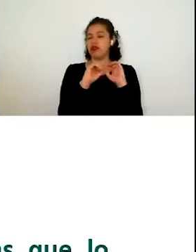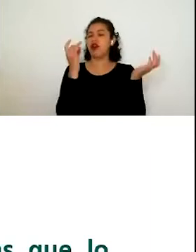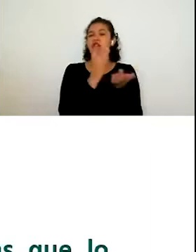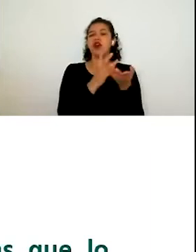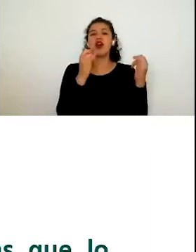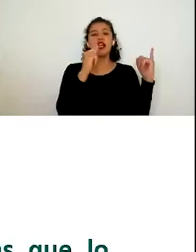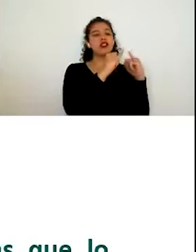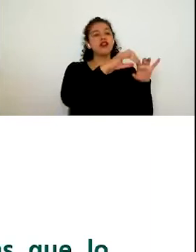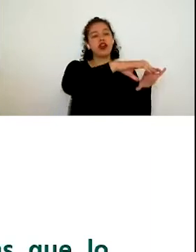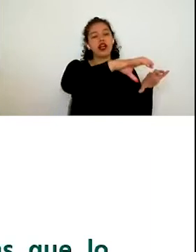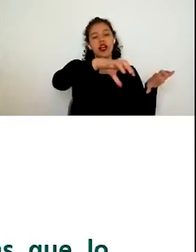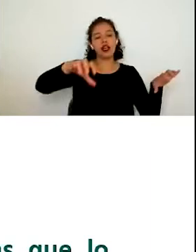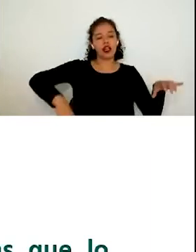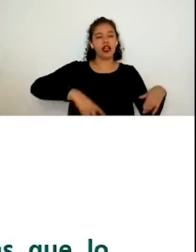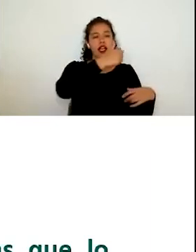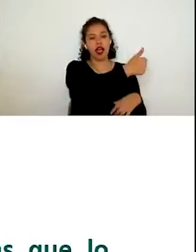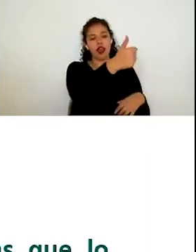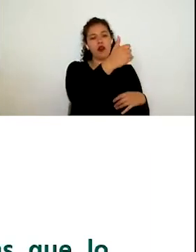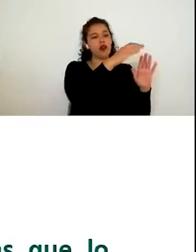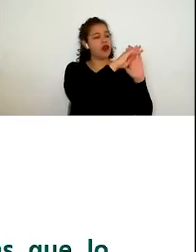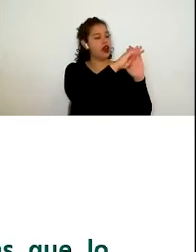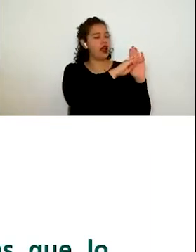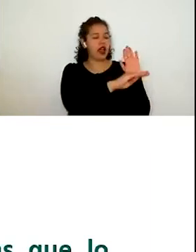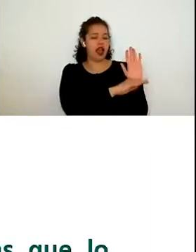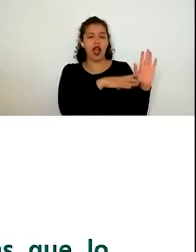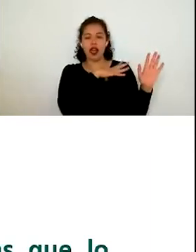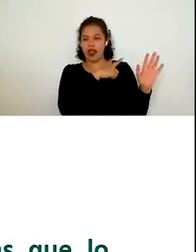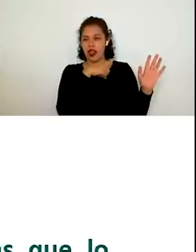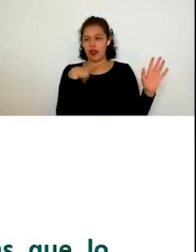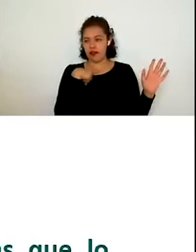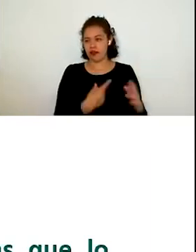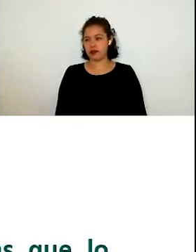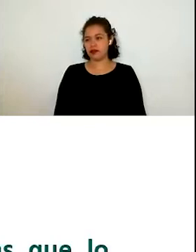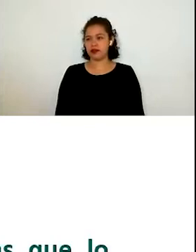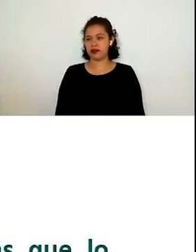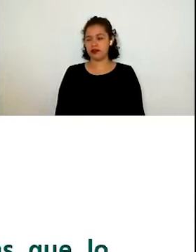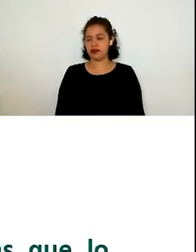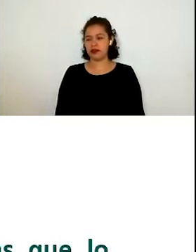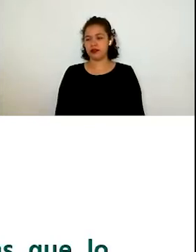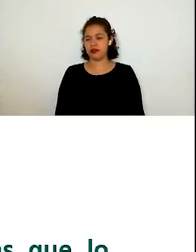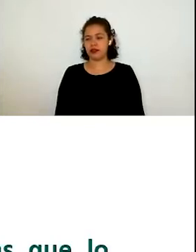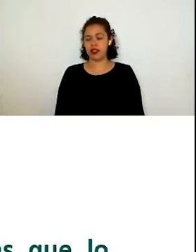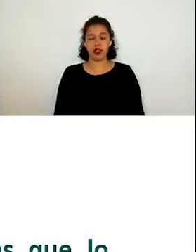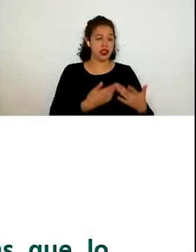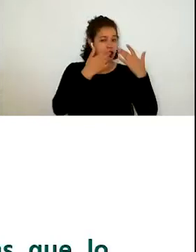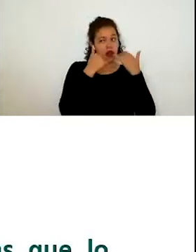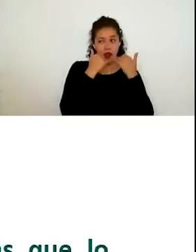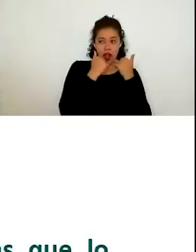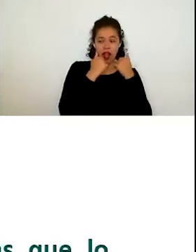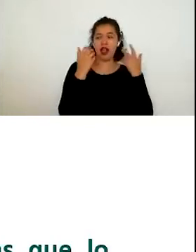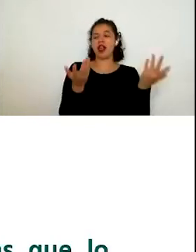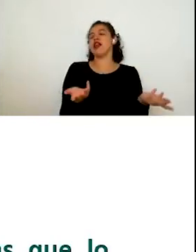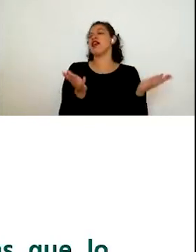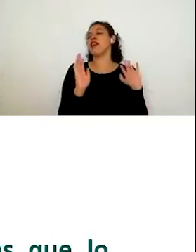estatutos. Debe estar integrado, bueno, estar señalado en los estatutos, y si no, pues es una integración